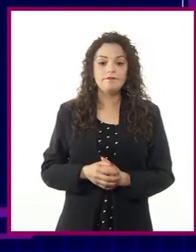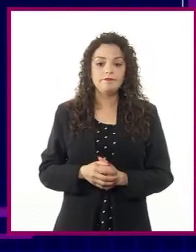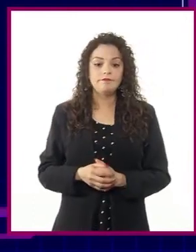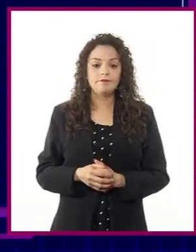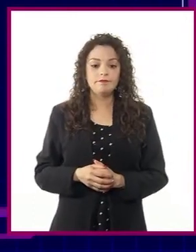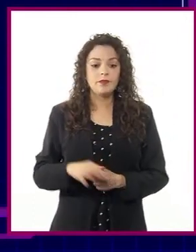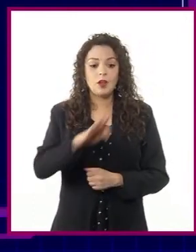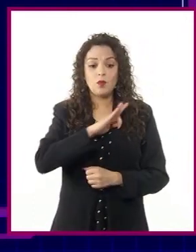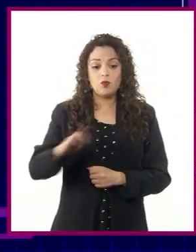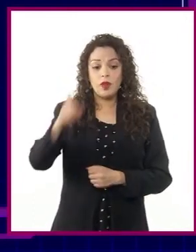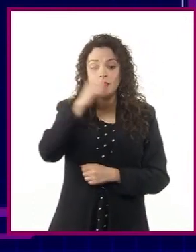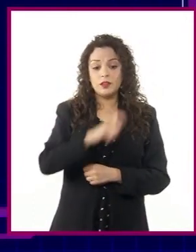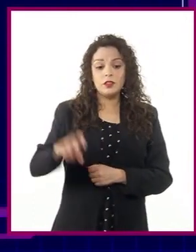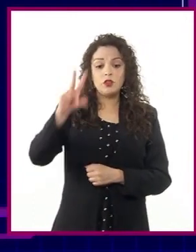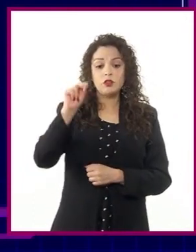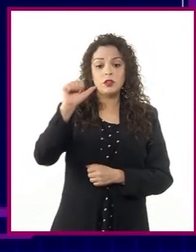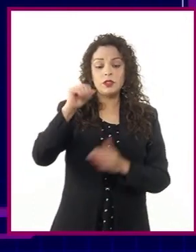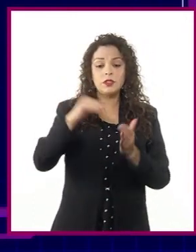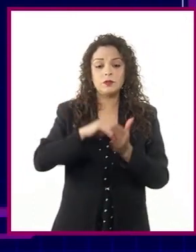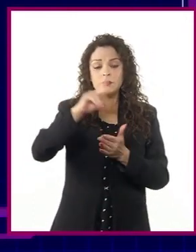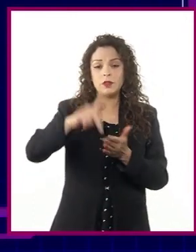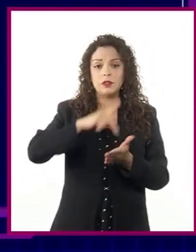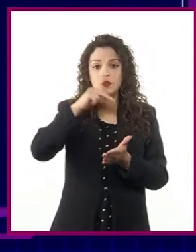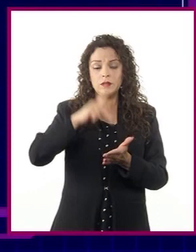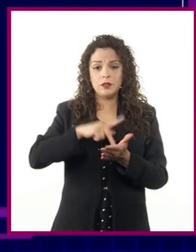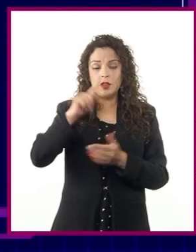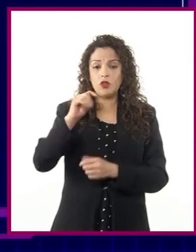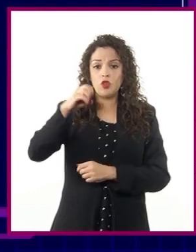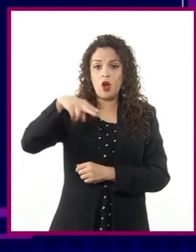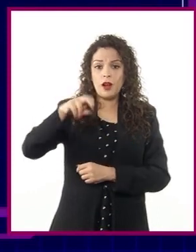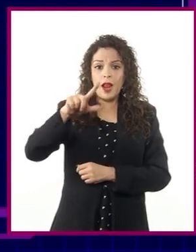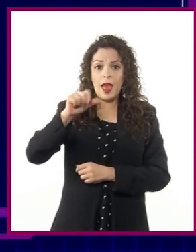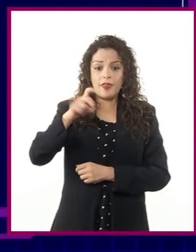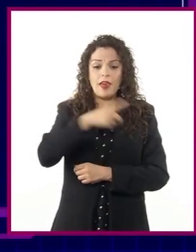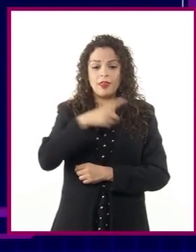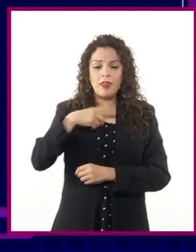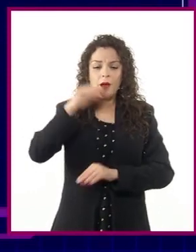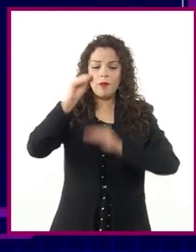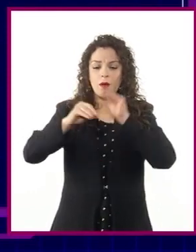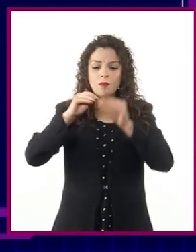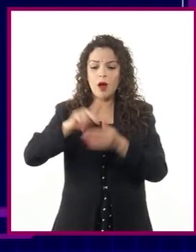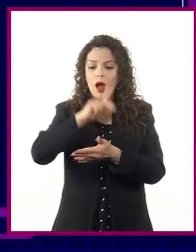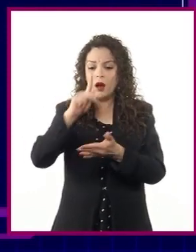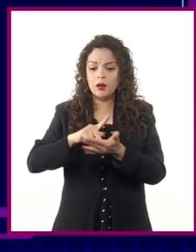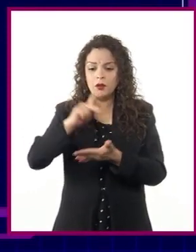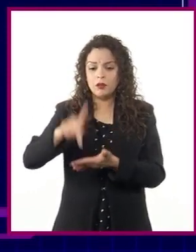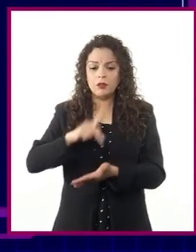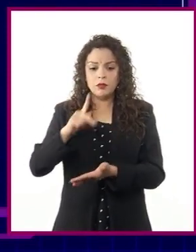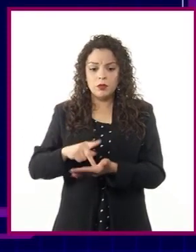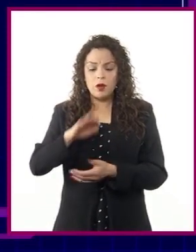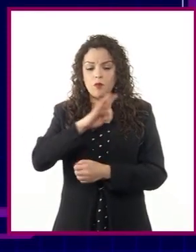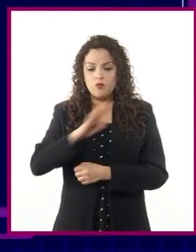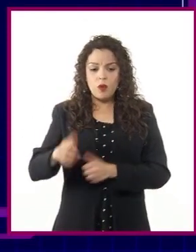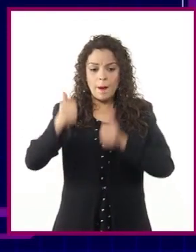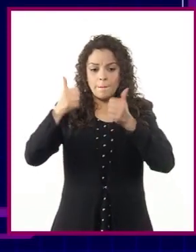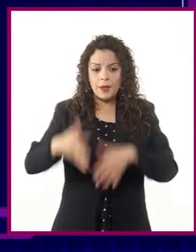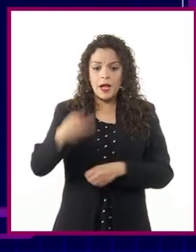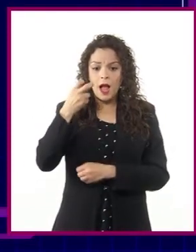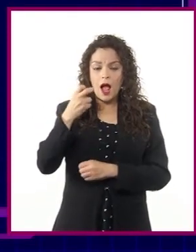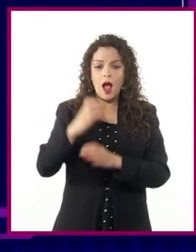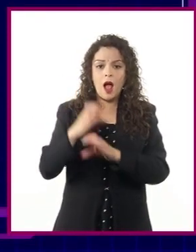hasta 186,000 toneladas. En el espacio se debe escribir los kilogramos de carga que es capaz de llevar dicho